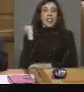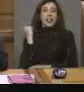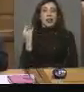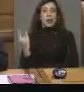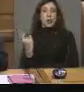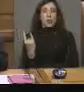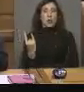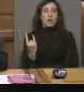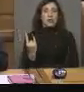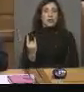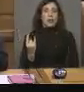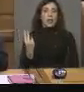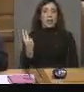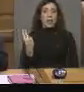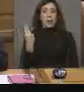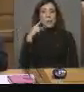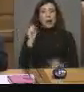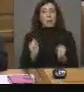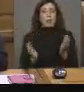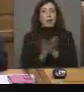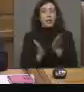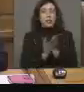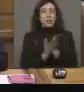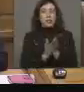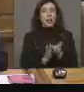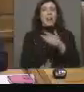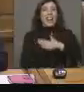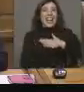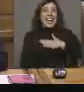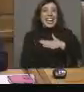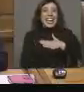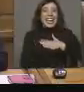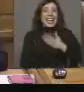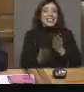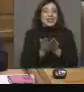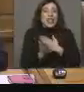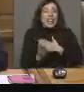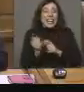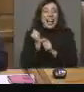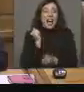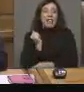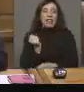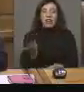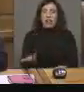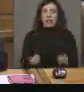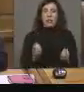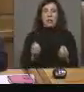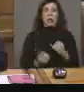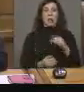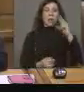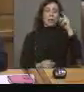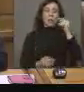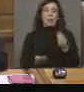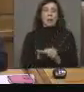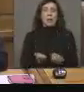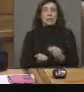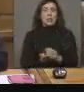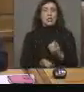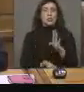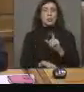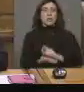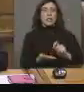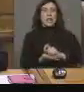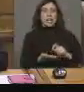universidad correspondiente para poder estudiar lo que ellos quieren que es abogacía. Entonces no sacamos nada con seguir creando subsecretarios